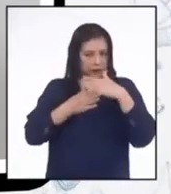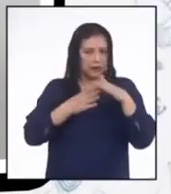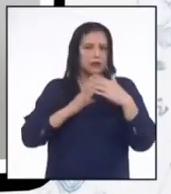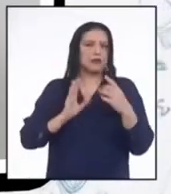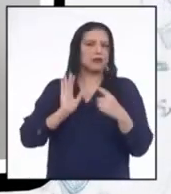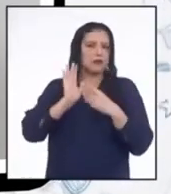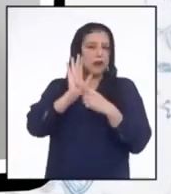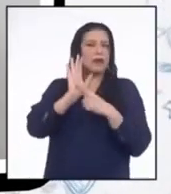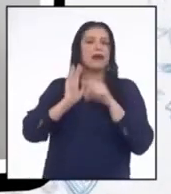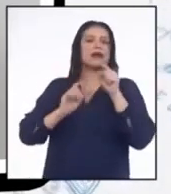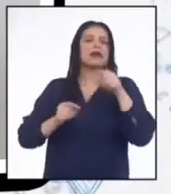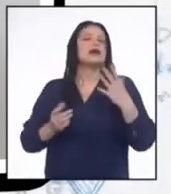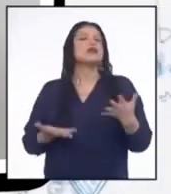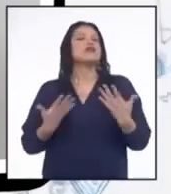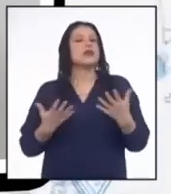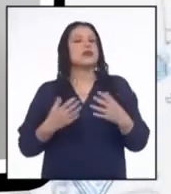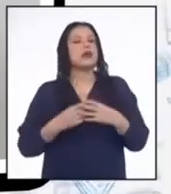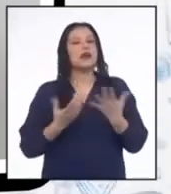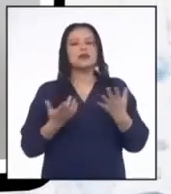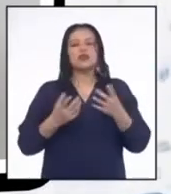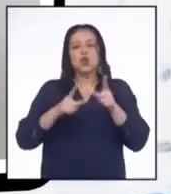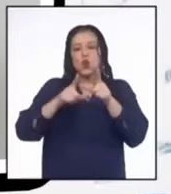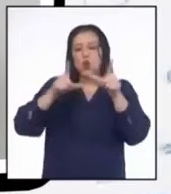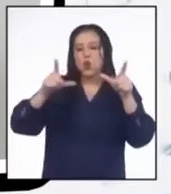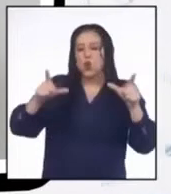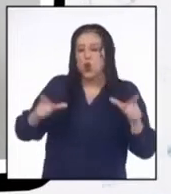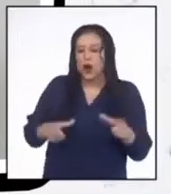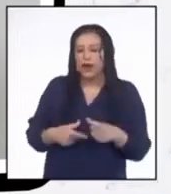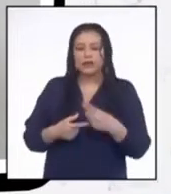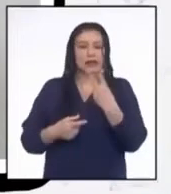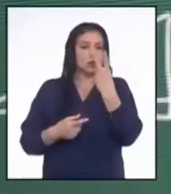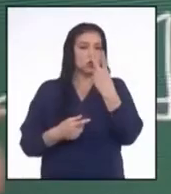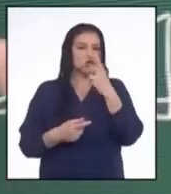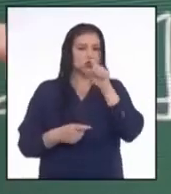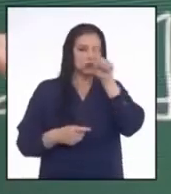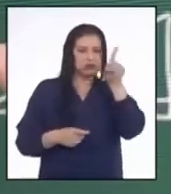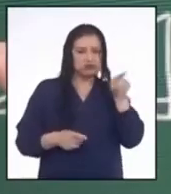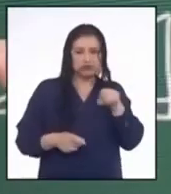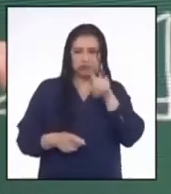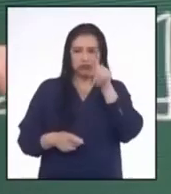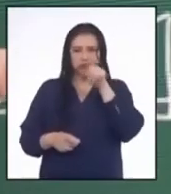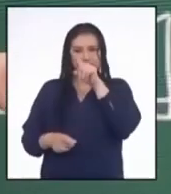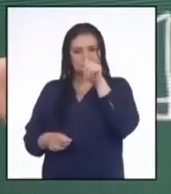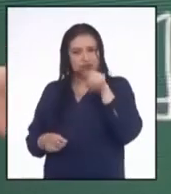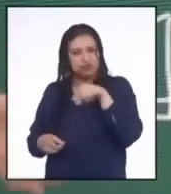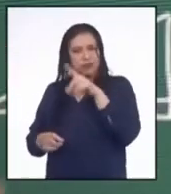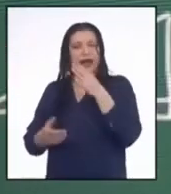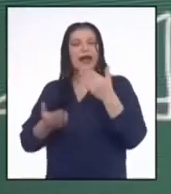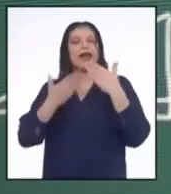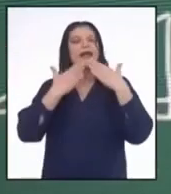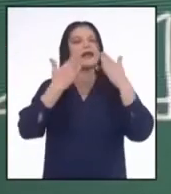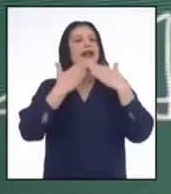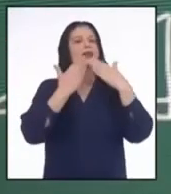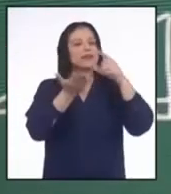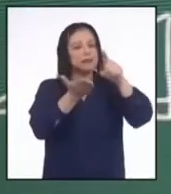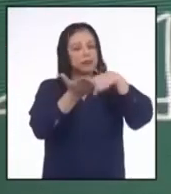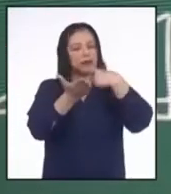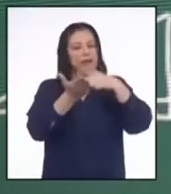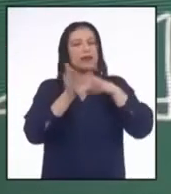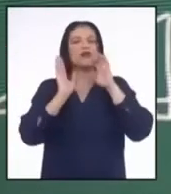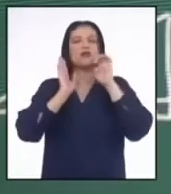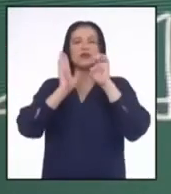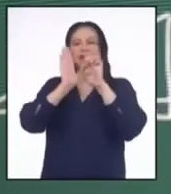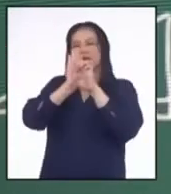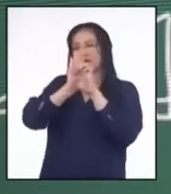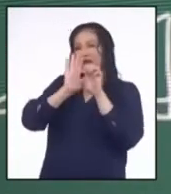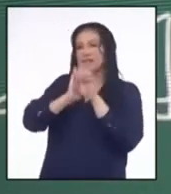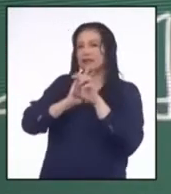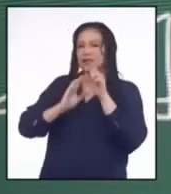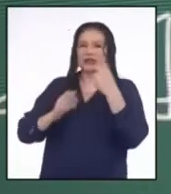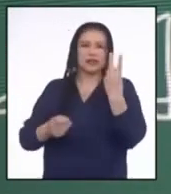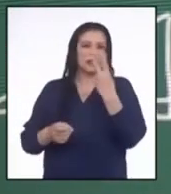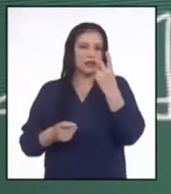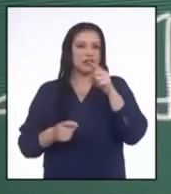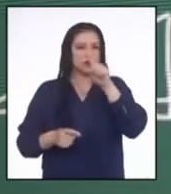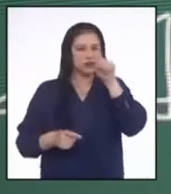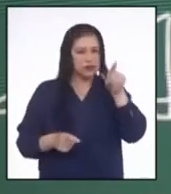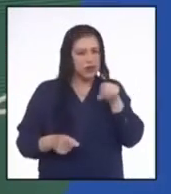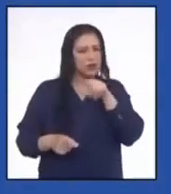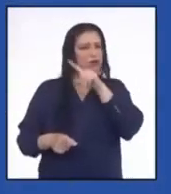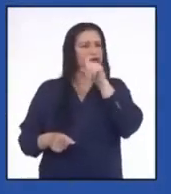diapositiva sobre las posiciones relativas a dos circunferencias. Gracias, Alexa, por enviarnos tus ejemplos de posiciones relativas entre